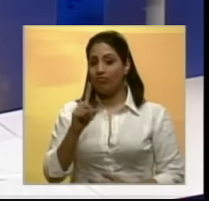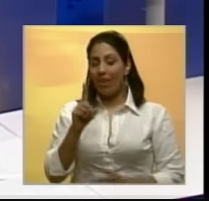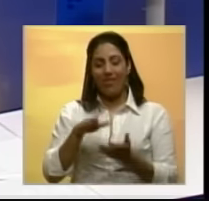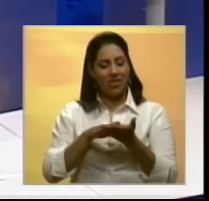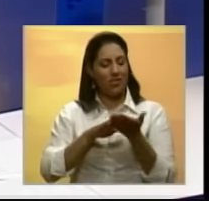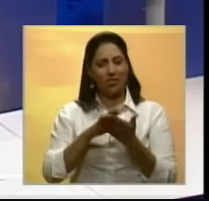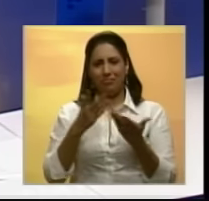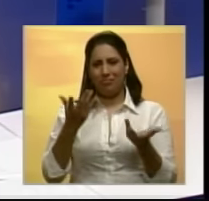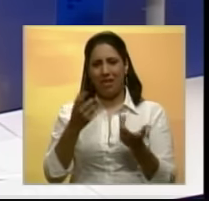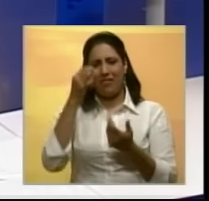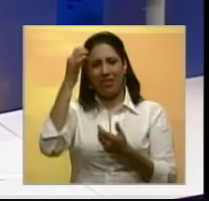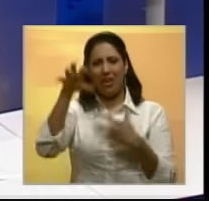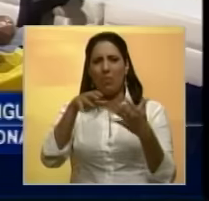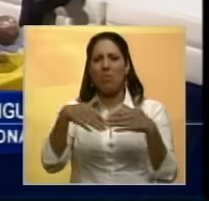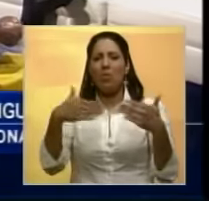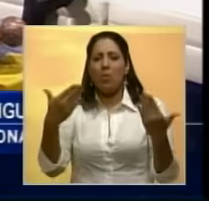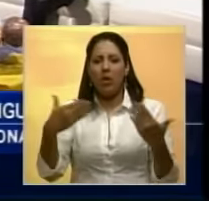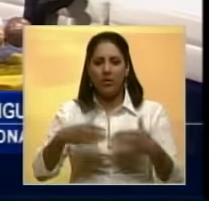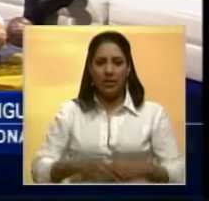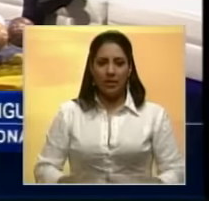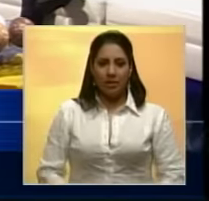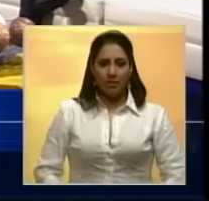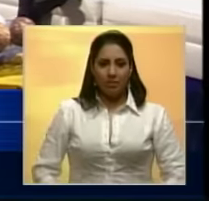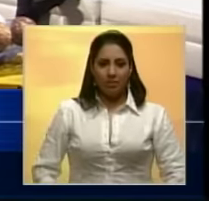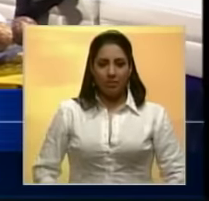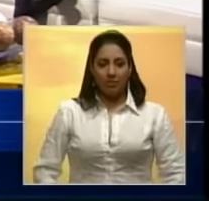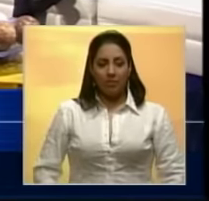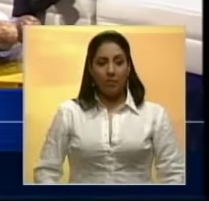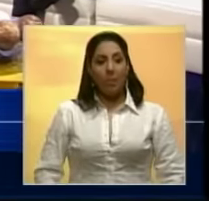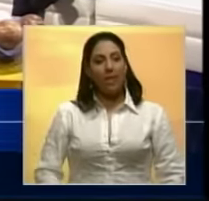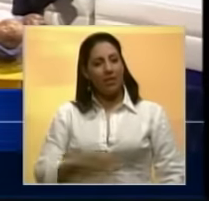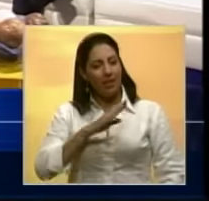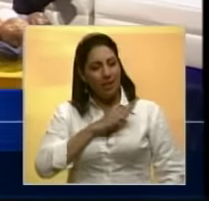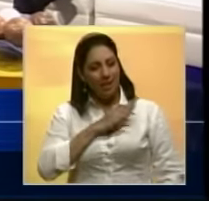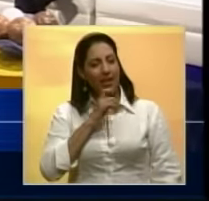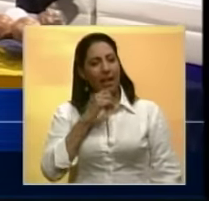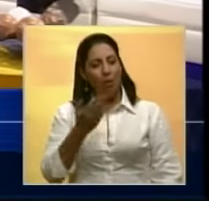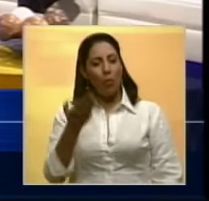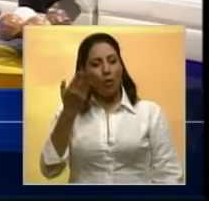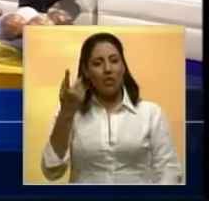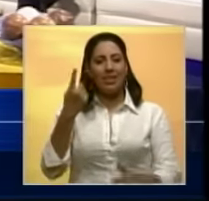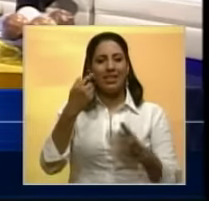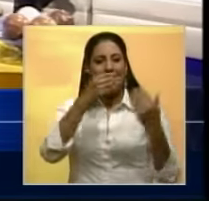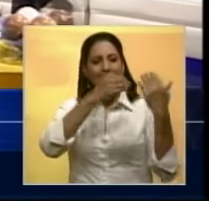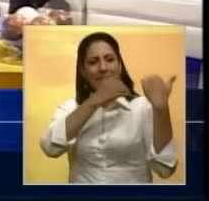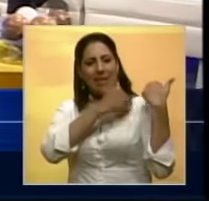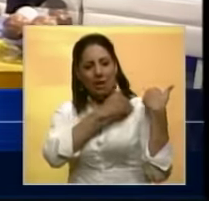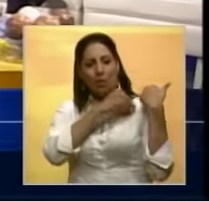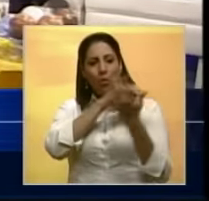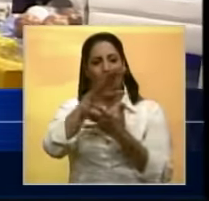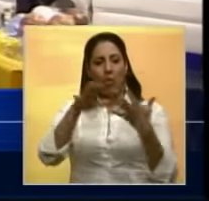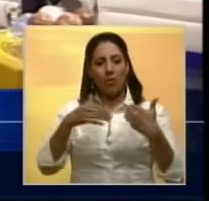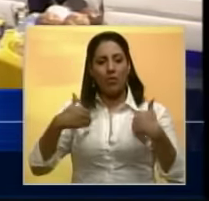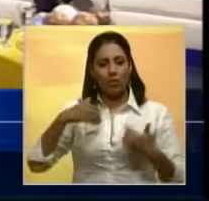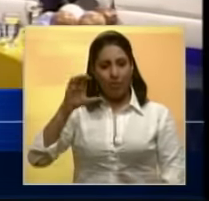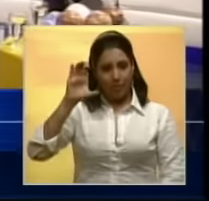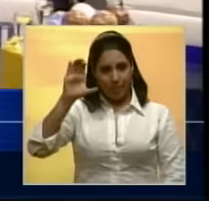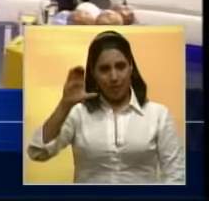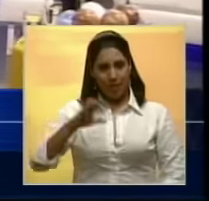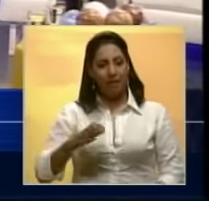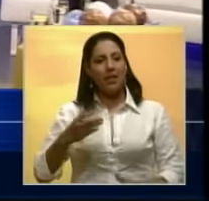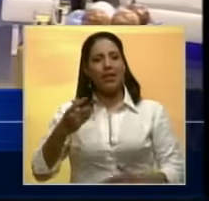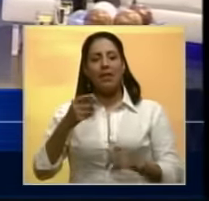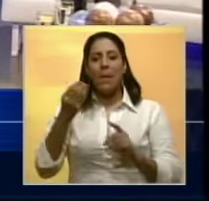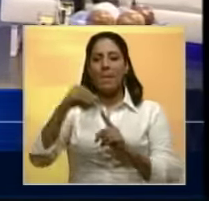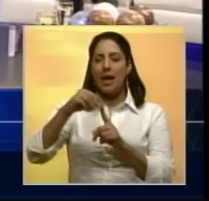resolverá la crisis fiscal del país. Tiene una importante suma de responsabilidad de la crisis que vive el país.